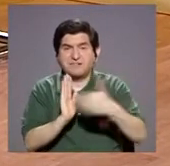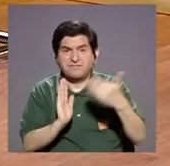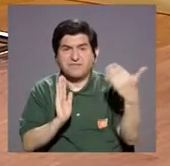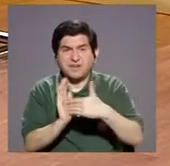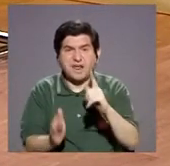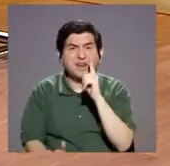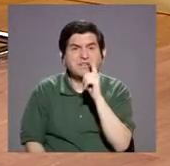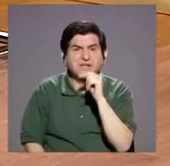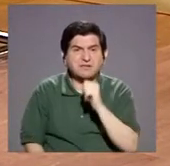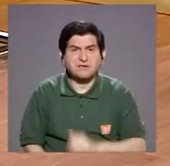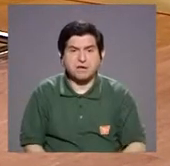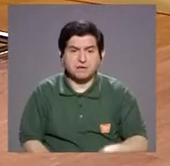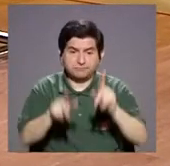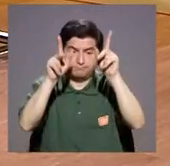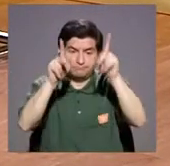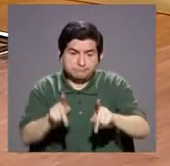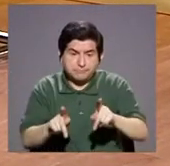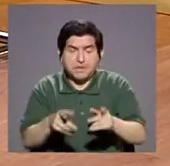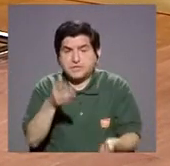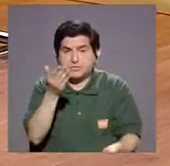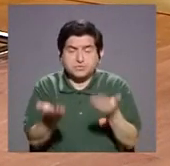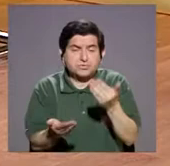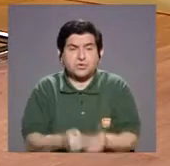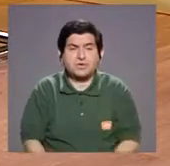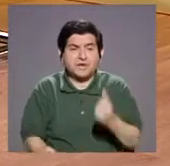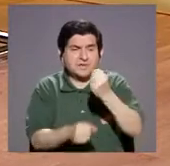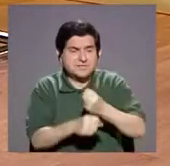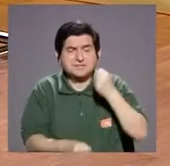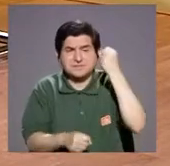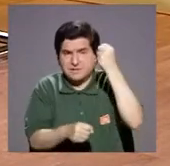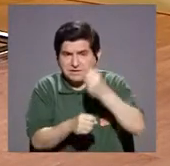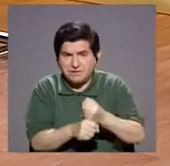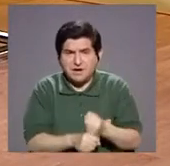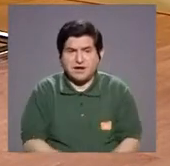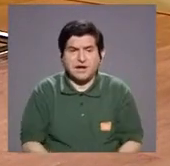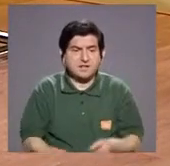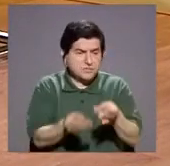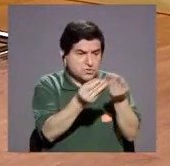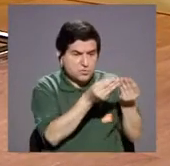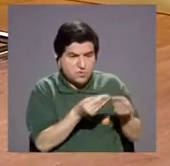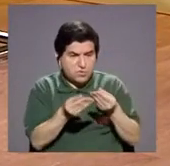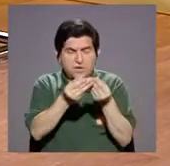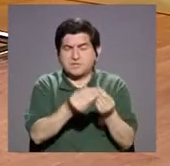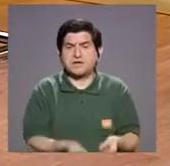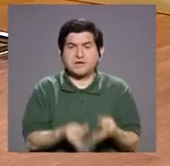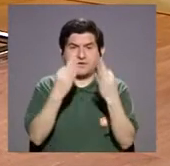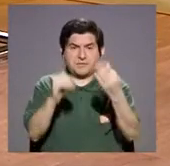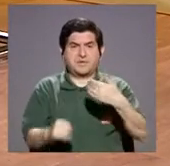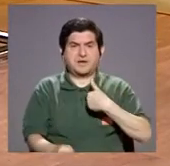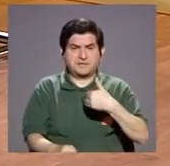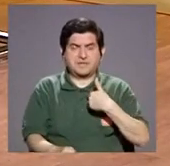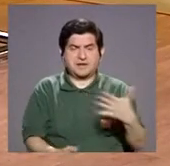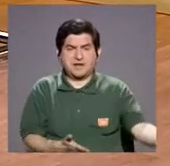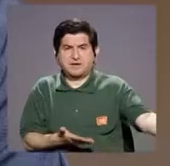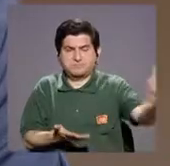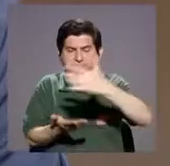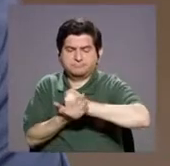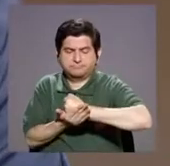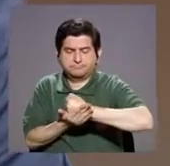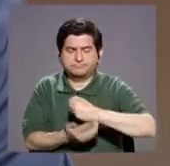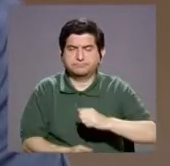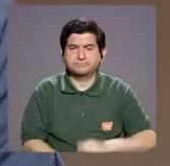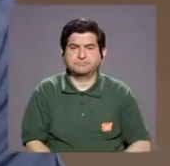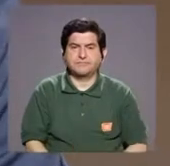veces es quien está en la tierra tratando de sembrar para lograr adquirir su cosecha así que